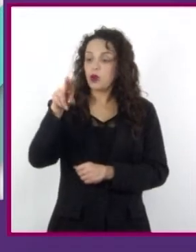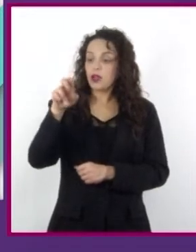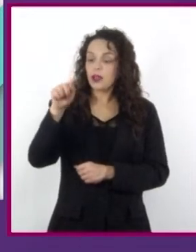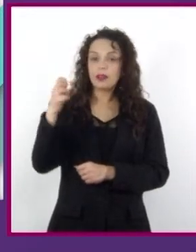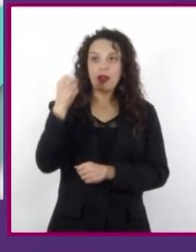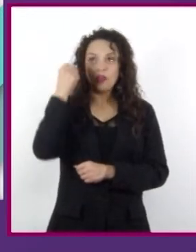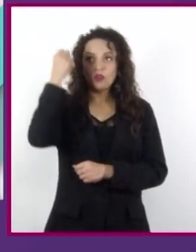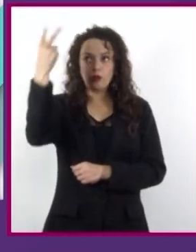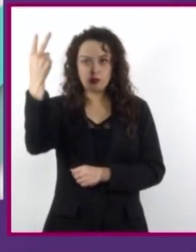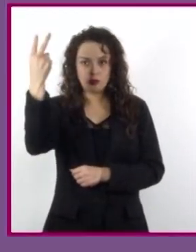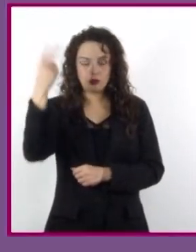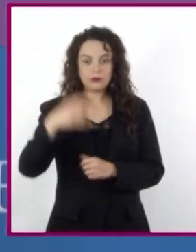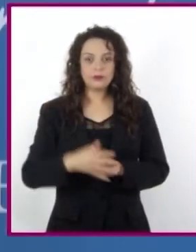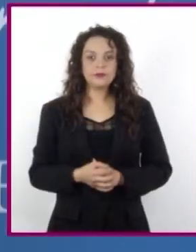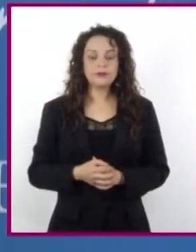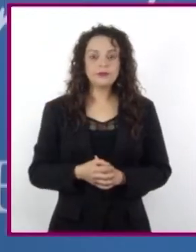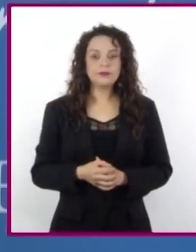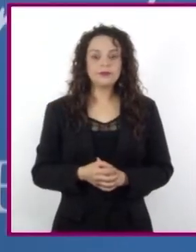está elevado al cuadrado.